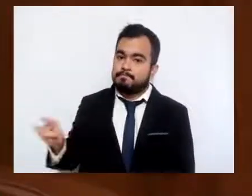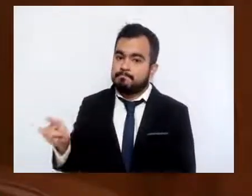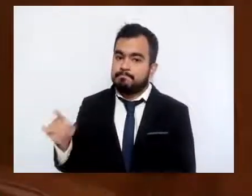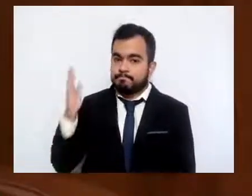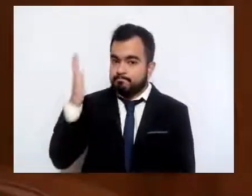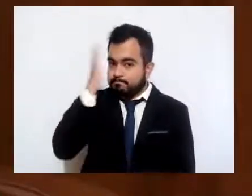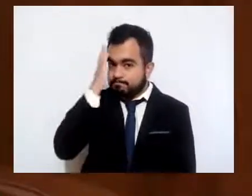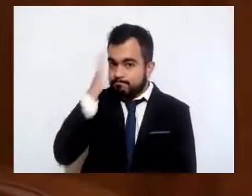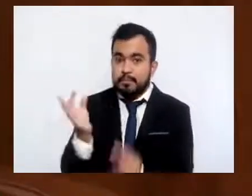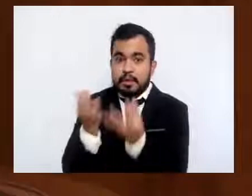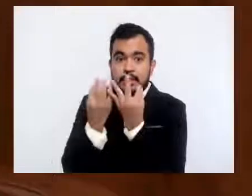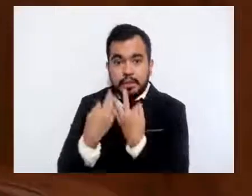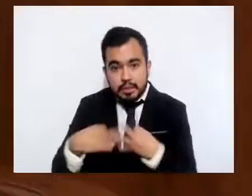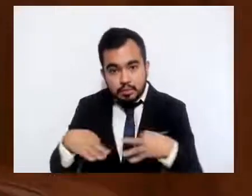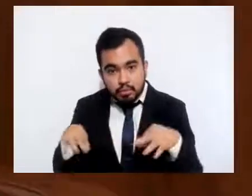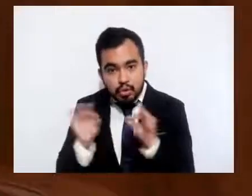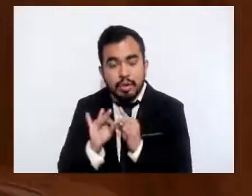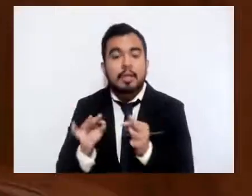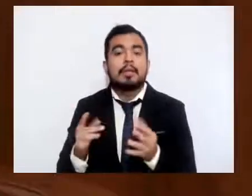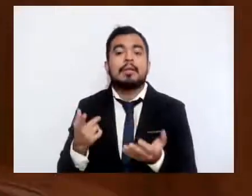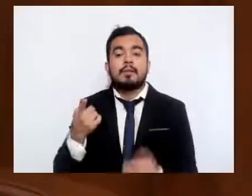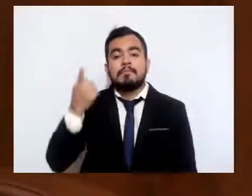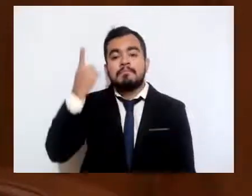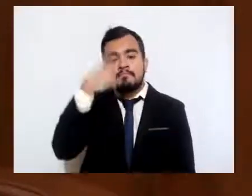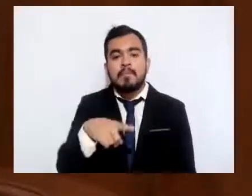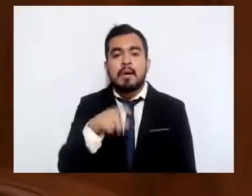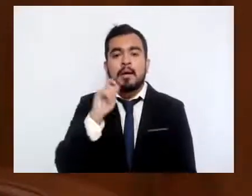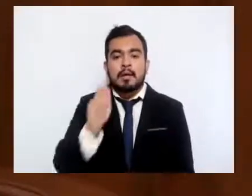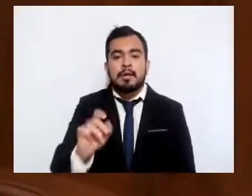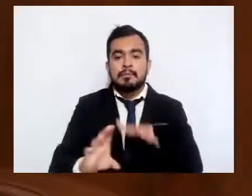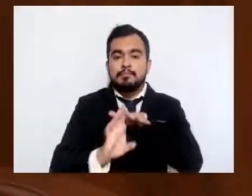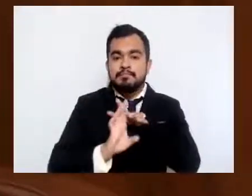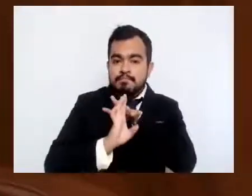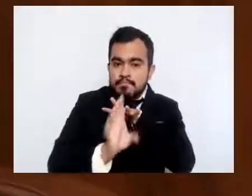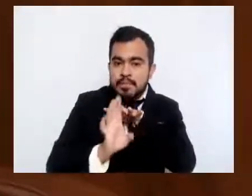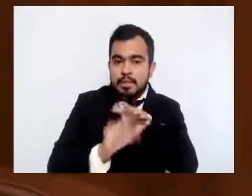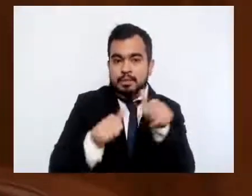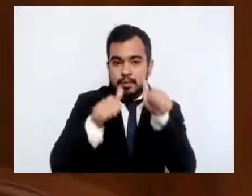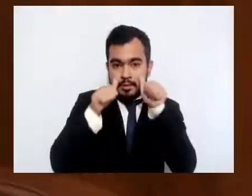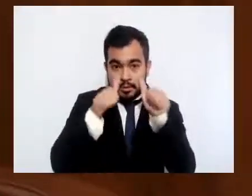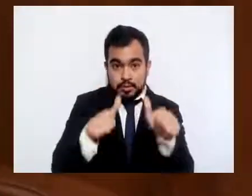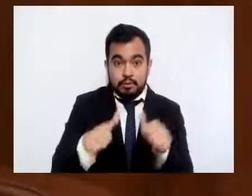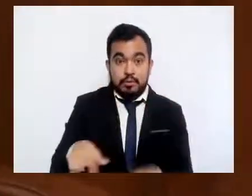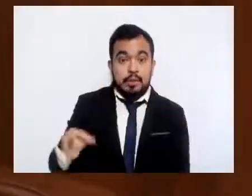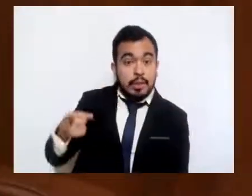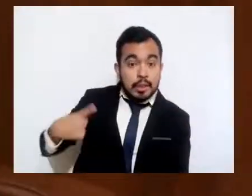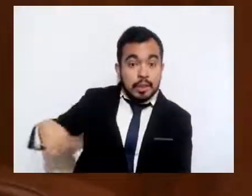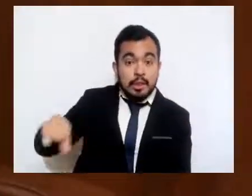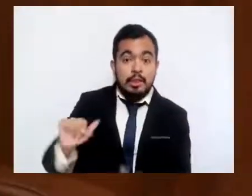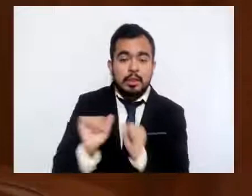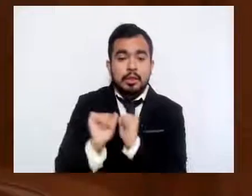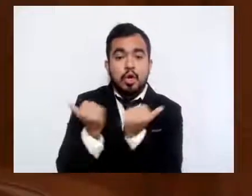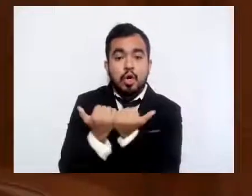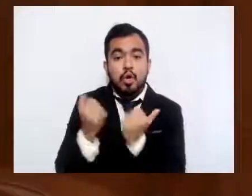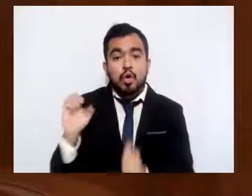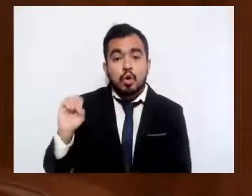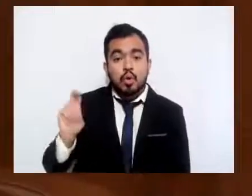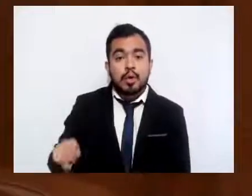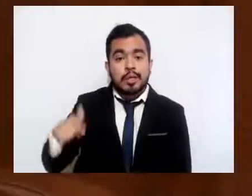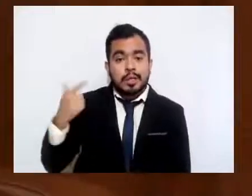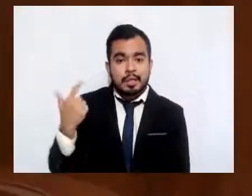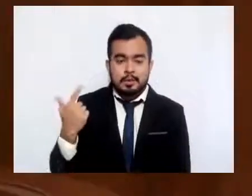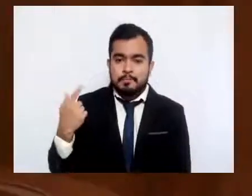y la gestión migratoria. Este tipo de organizaciones no gubernamentales tiene un modo particular de accionar, al